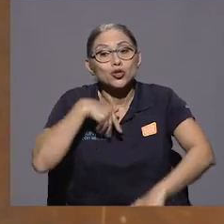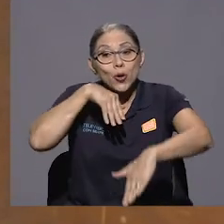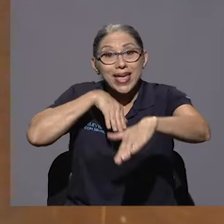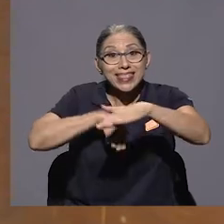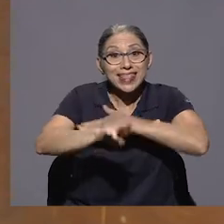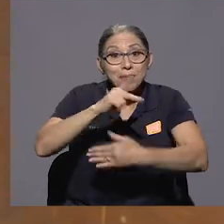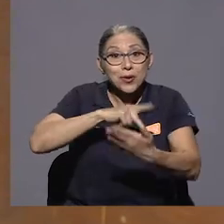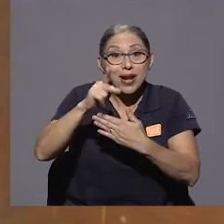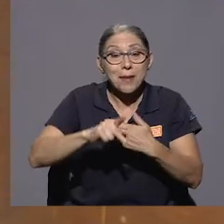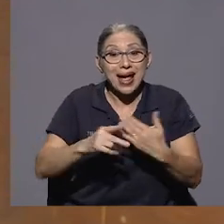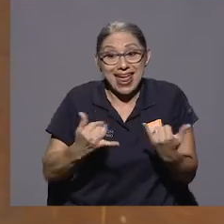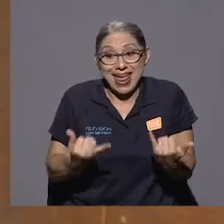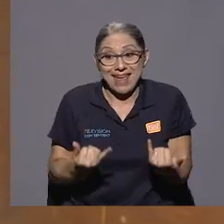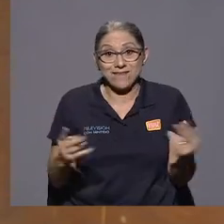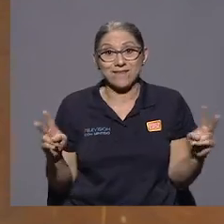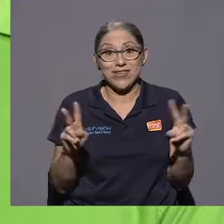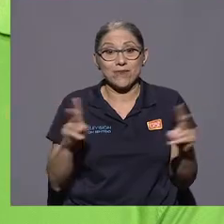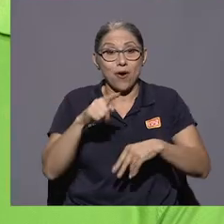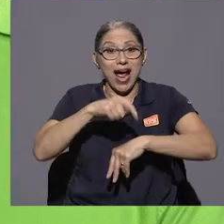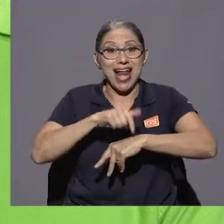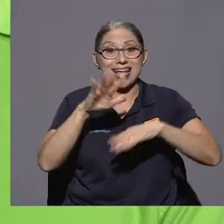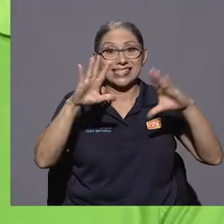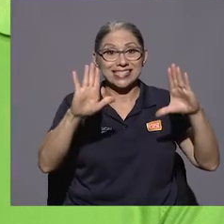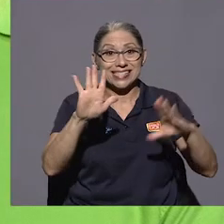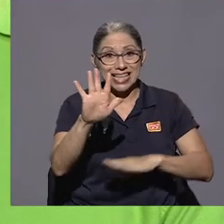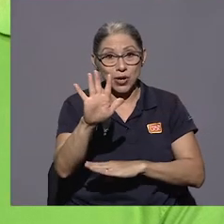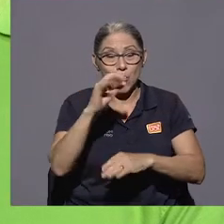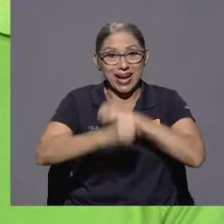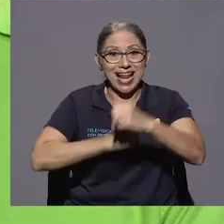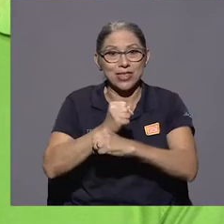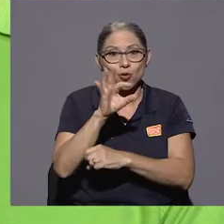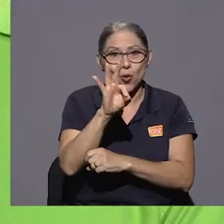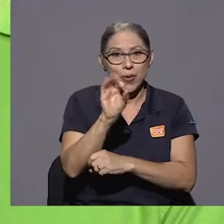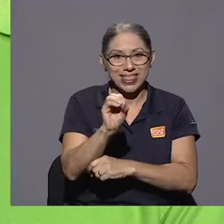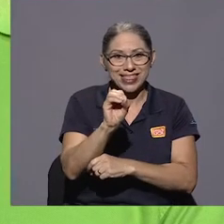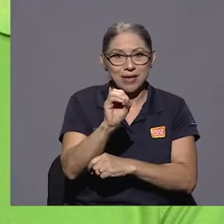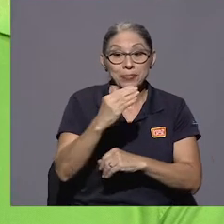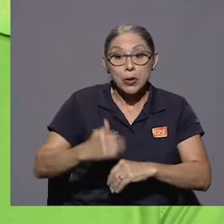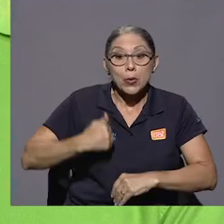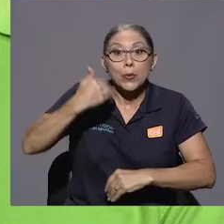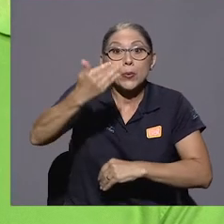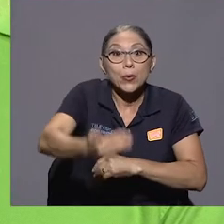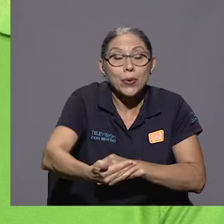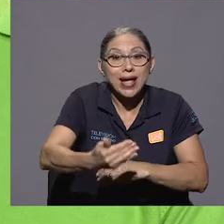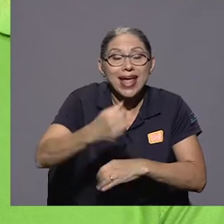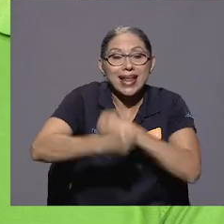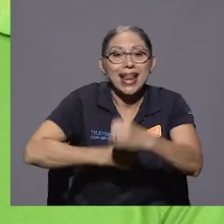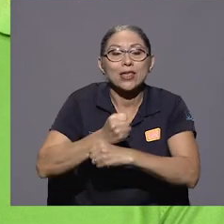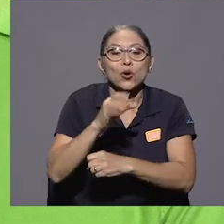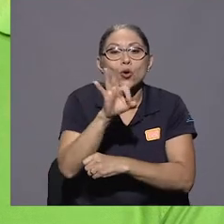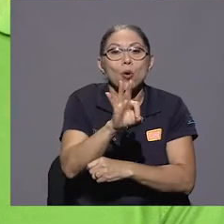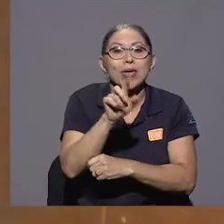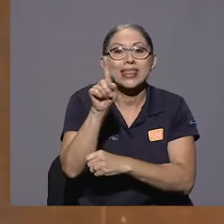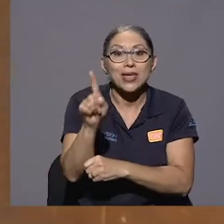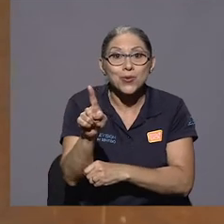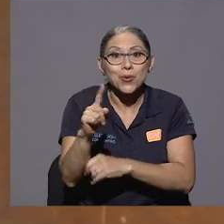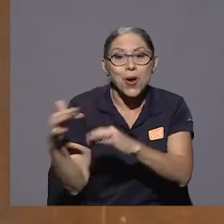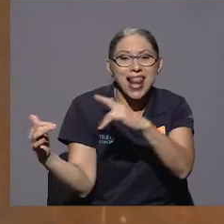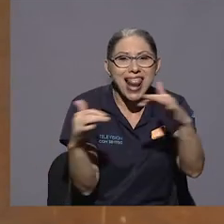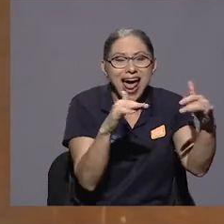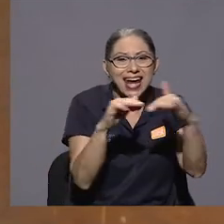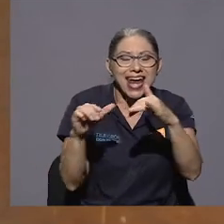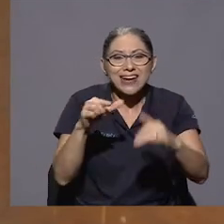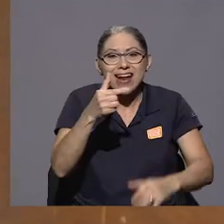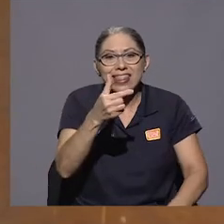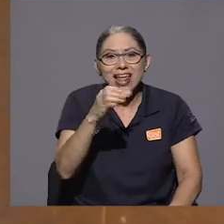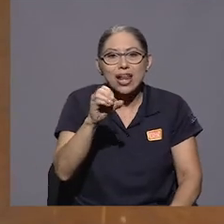yo entré a En Vivo a las 5 en el 90. En el 91 se da la guerra del Golfo Pérsico, y con